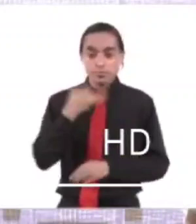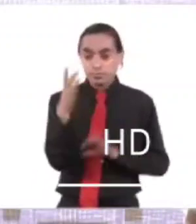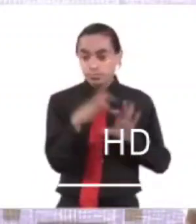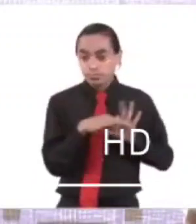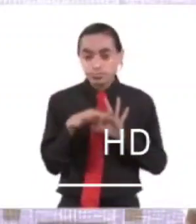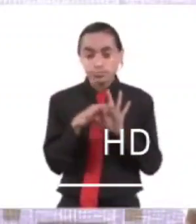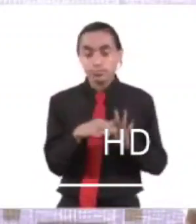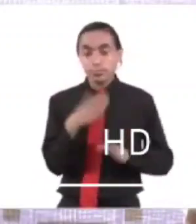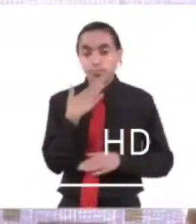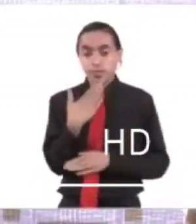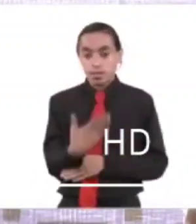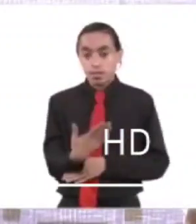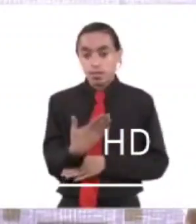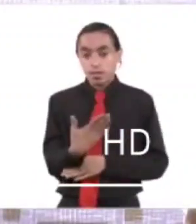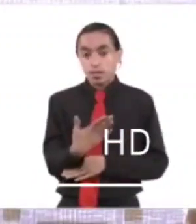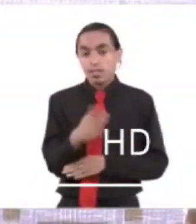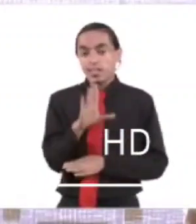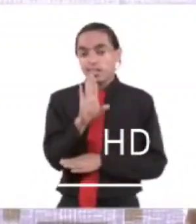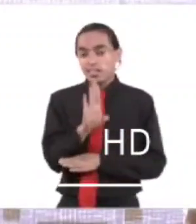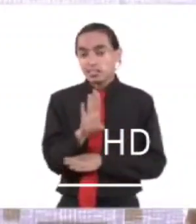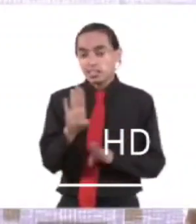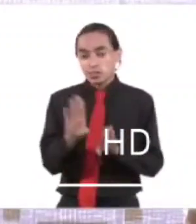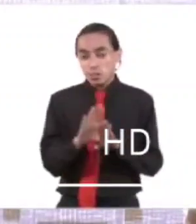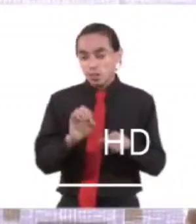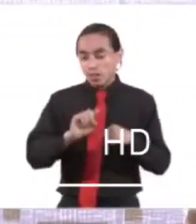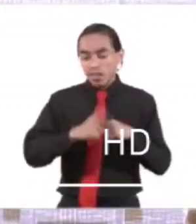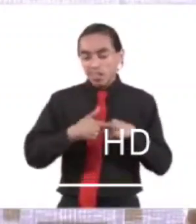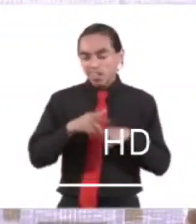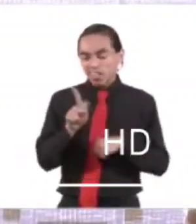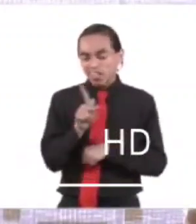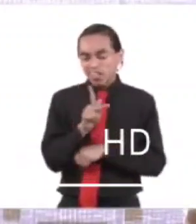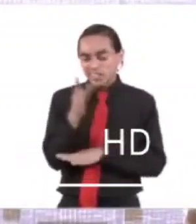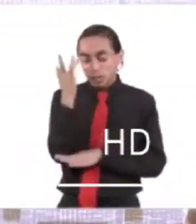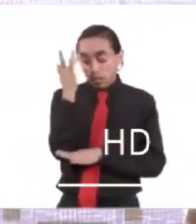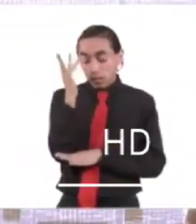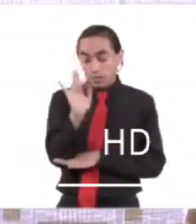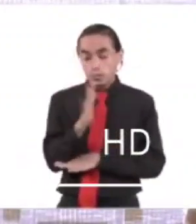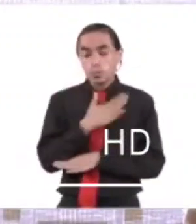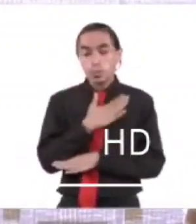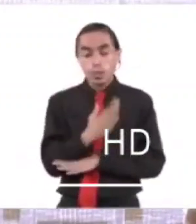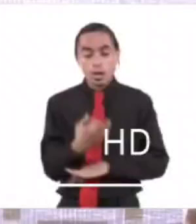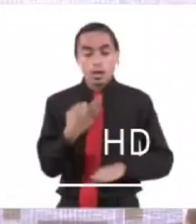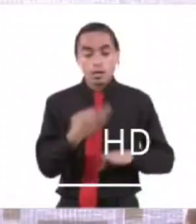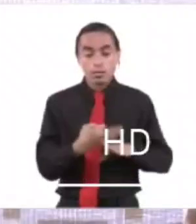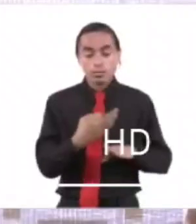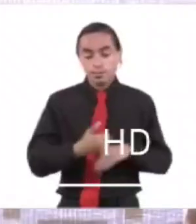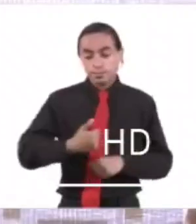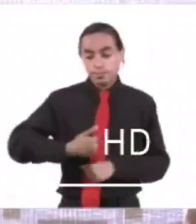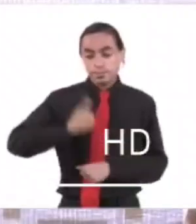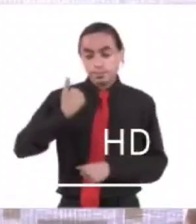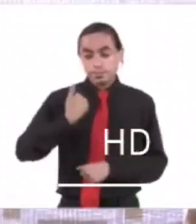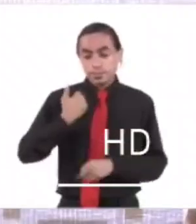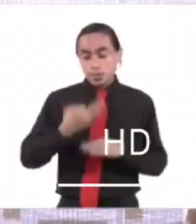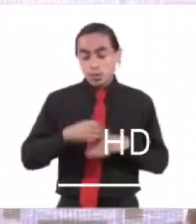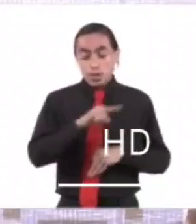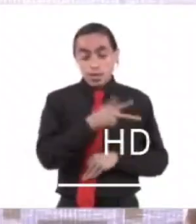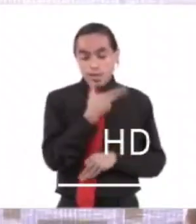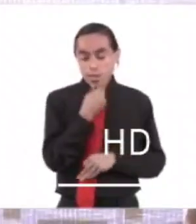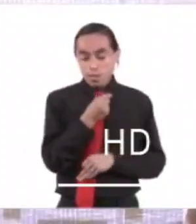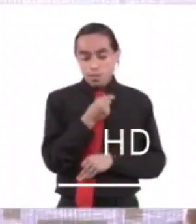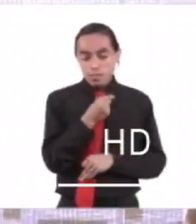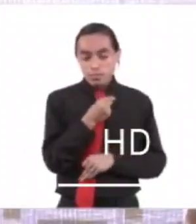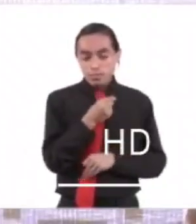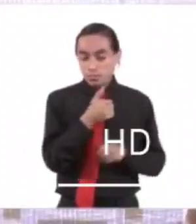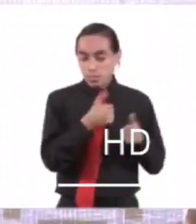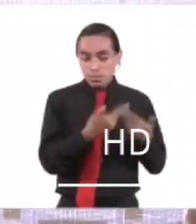es de aparente sacralidad, aprovechamos este momento, que no está él,